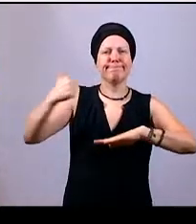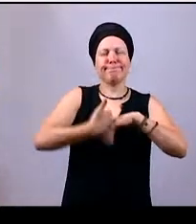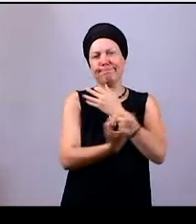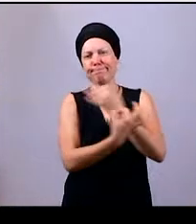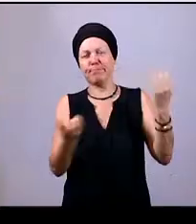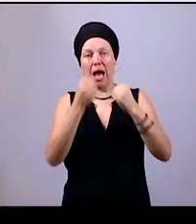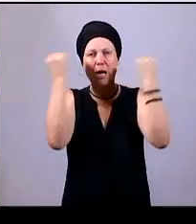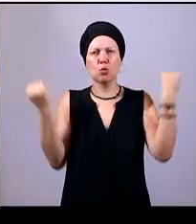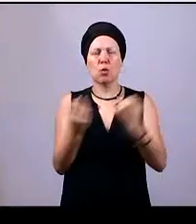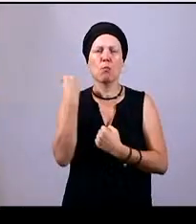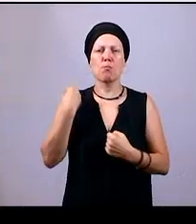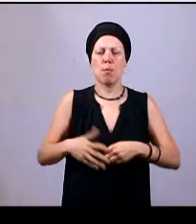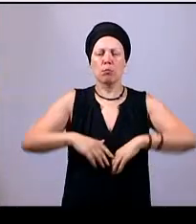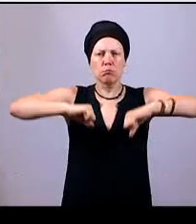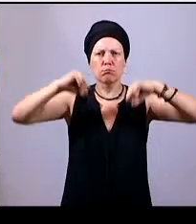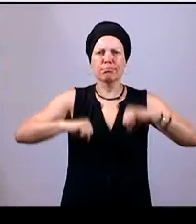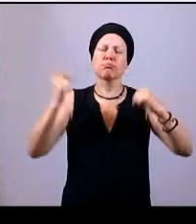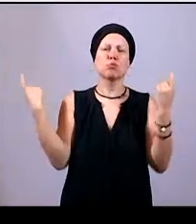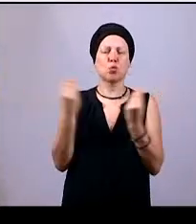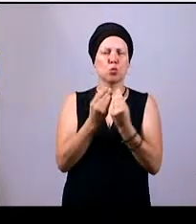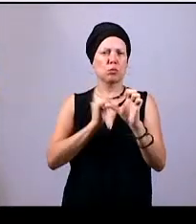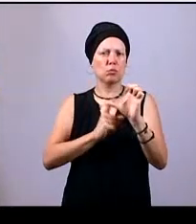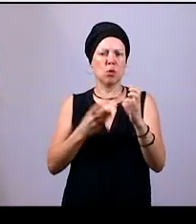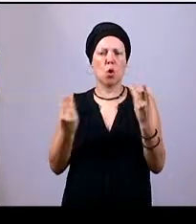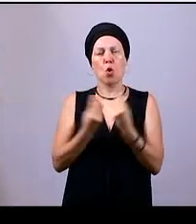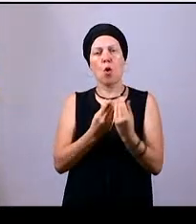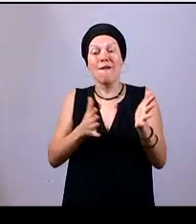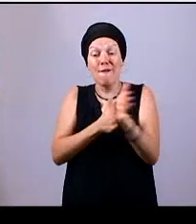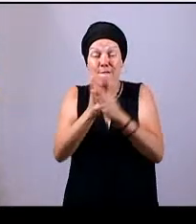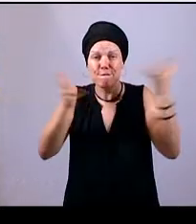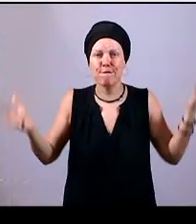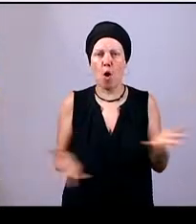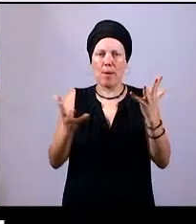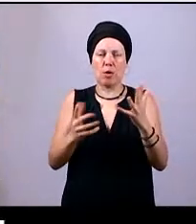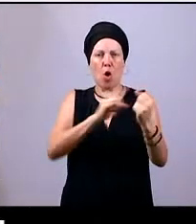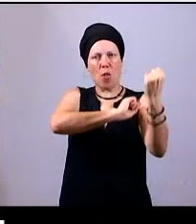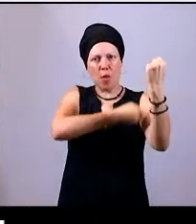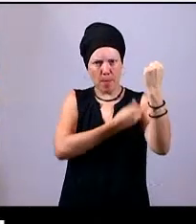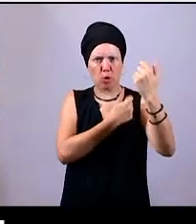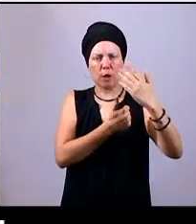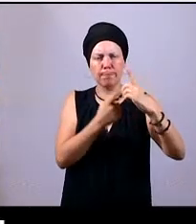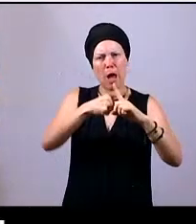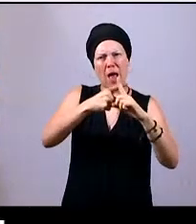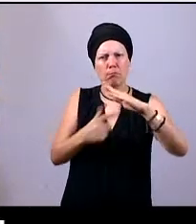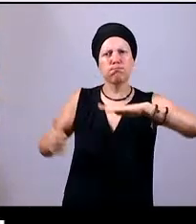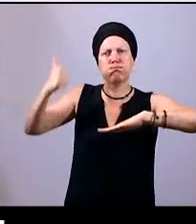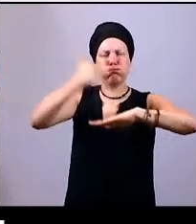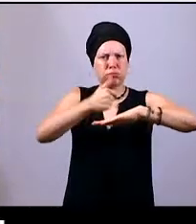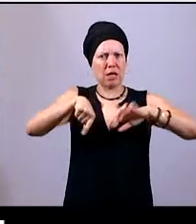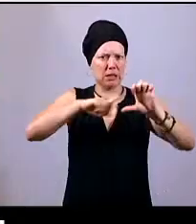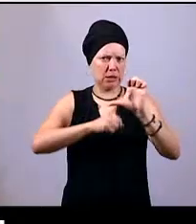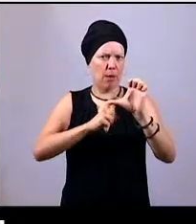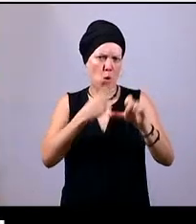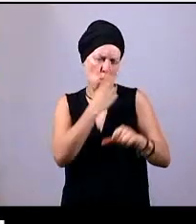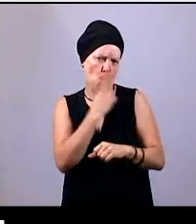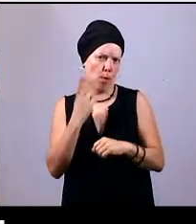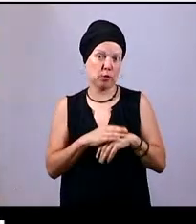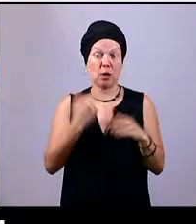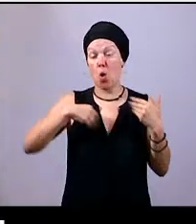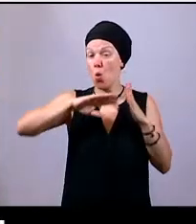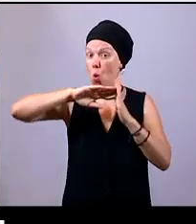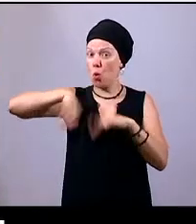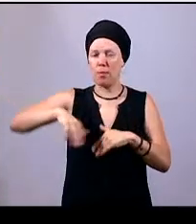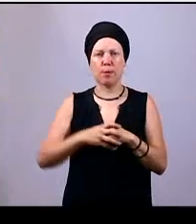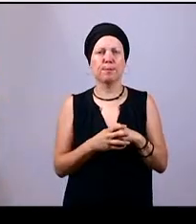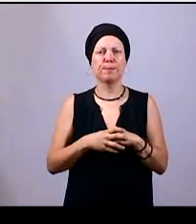Estas actuaciones confirman el compromiso de la Junta con el fomento del deporte de alto nivel en Extremadura. Y para terminar, y ya en